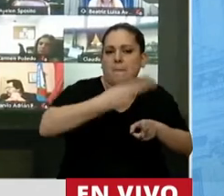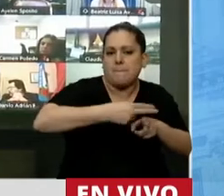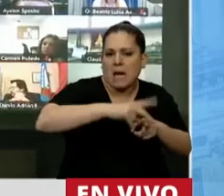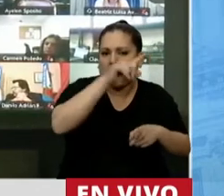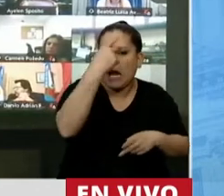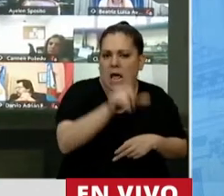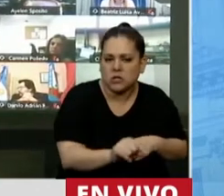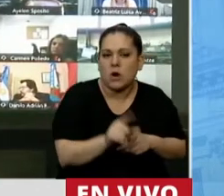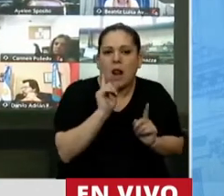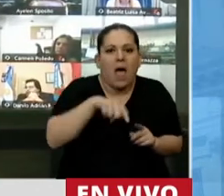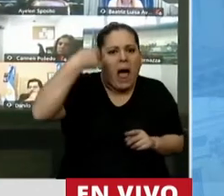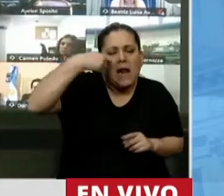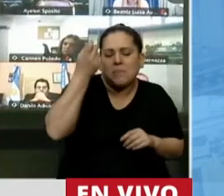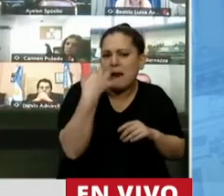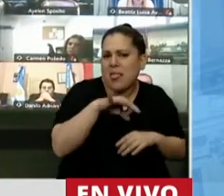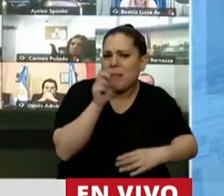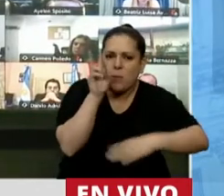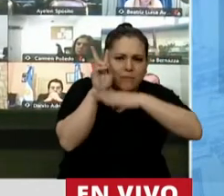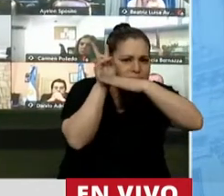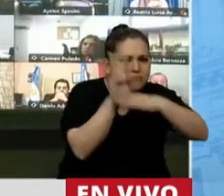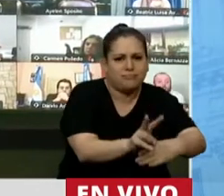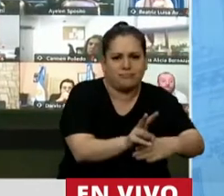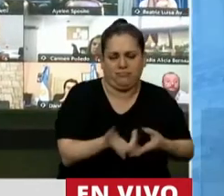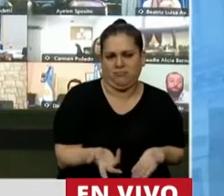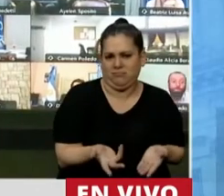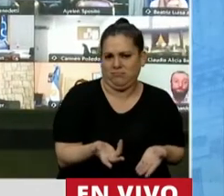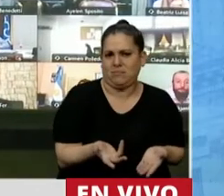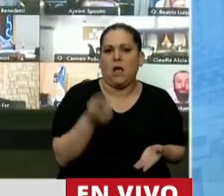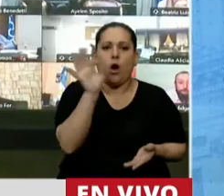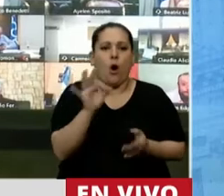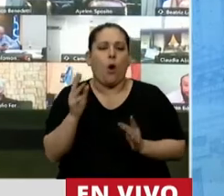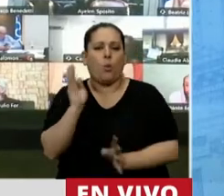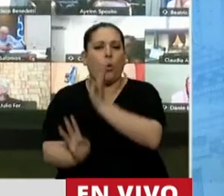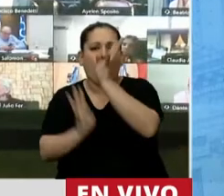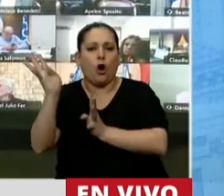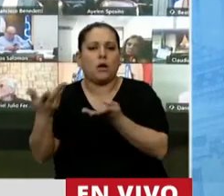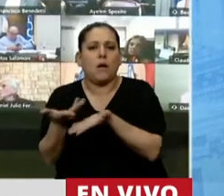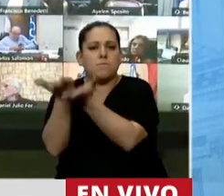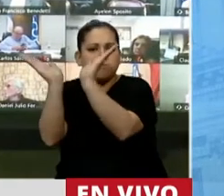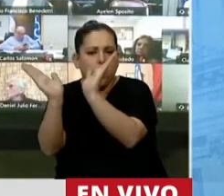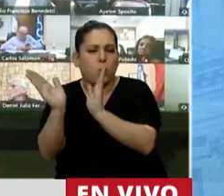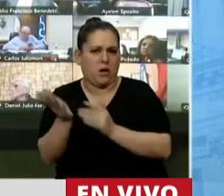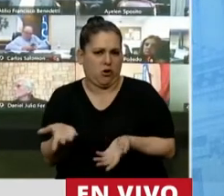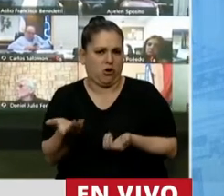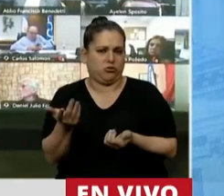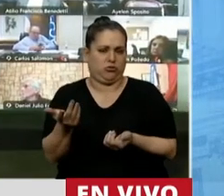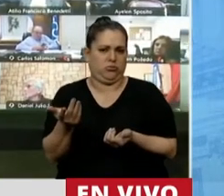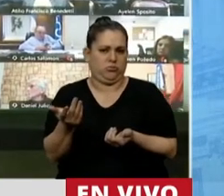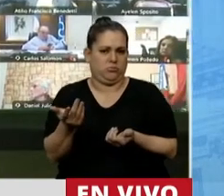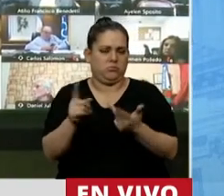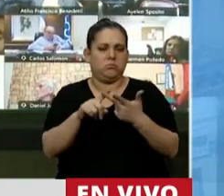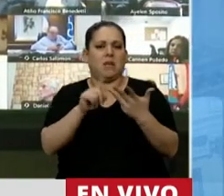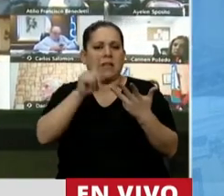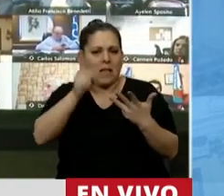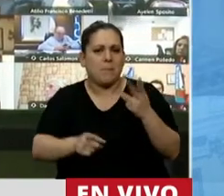tienen especies que merecen conservación, los de los parques públicos, el arbolado de caminos, los montes de embellecimientos anexos,